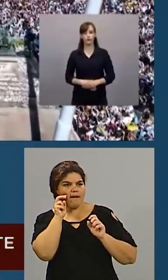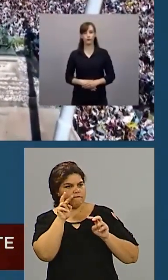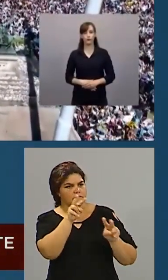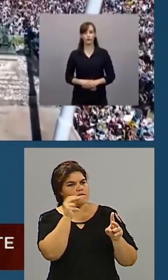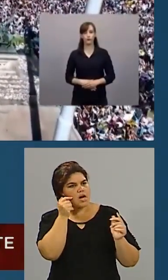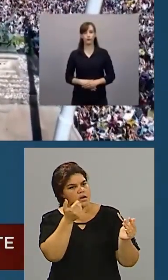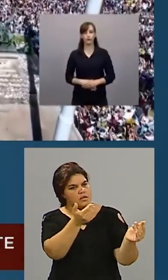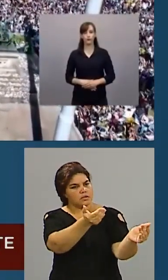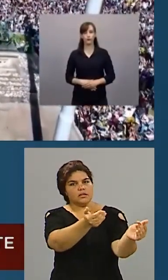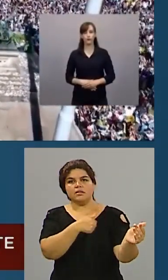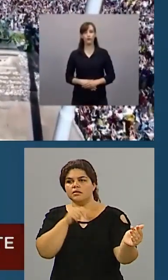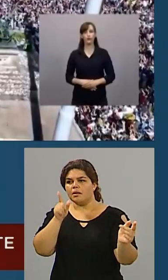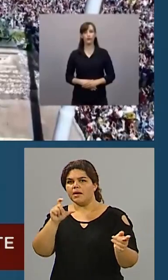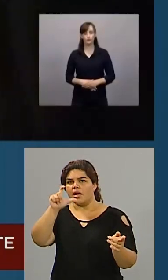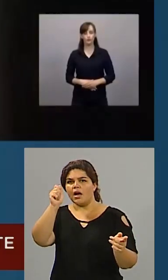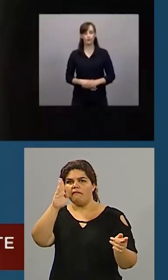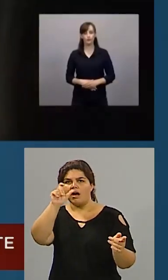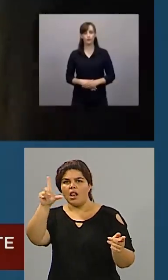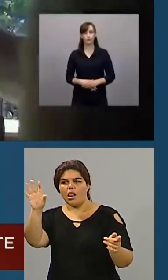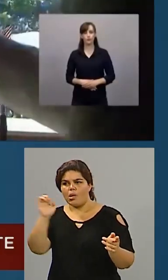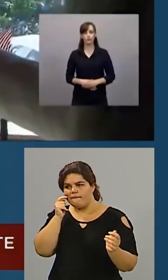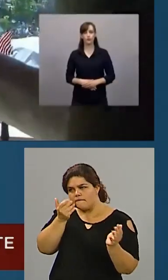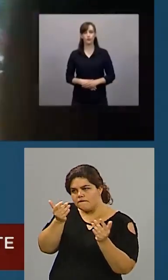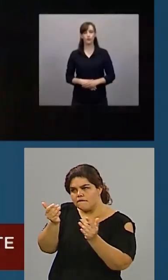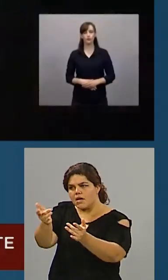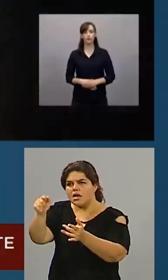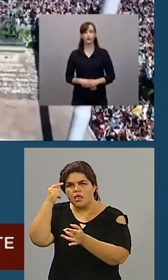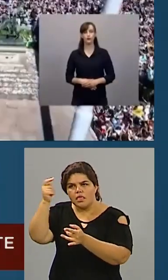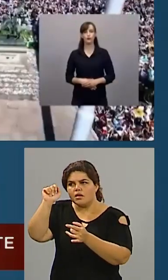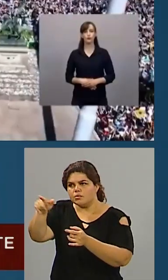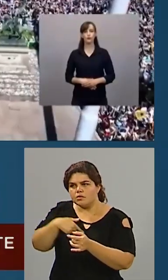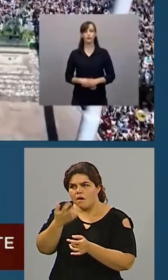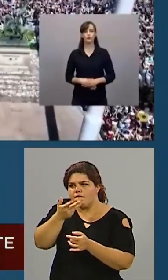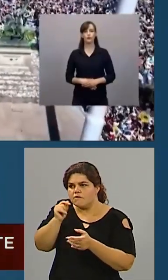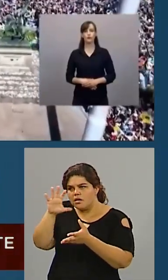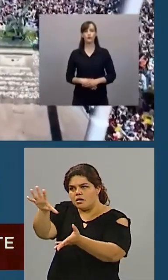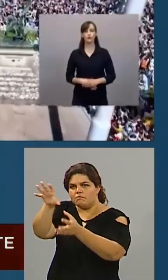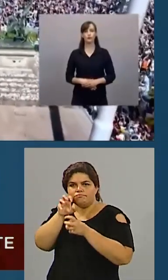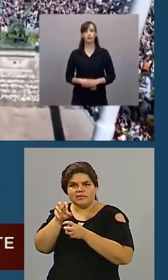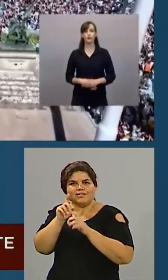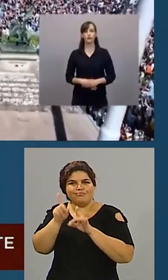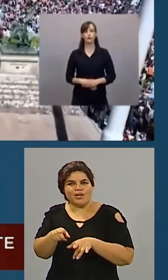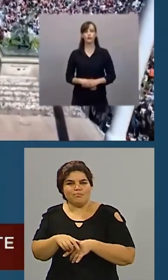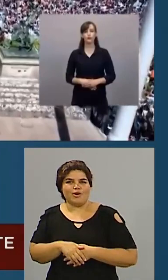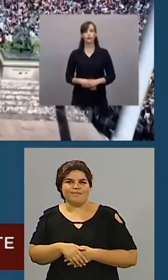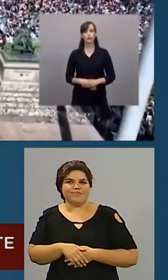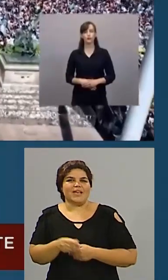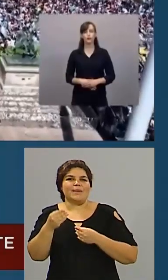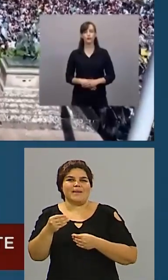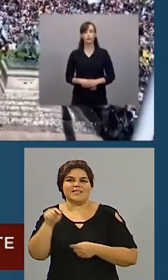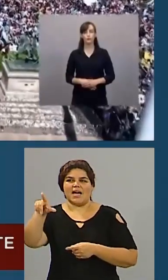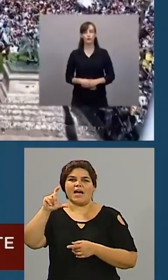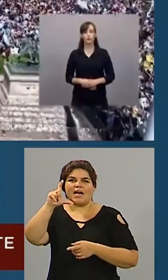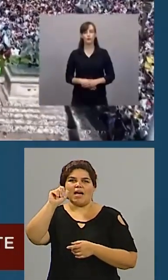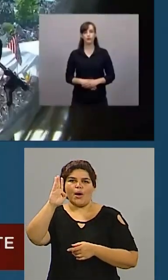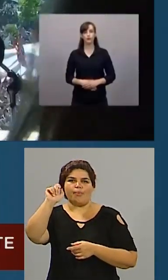el mentor, digamos, de Milei. Milei es un alumno, digamos